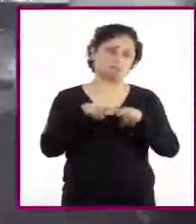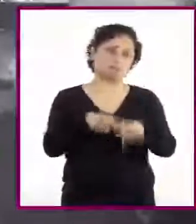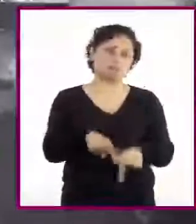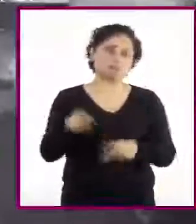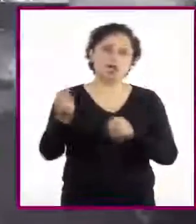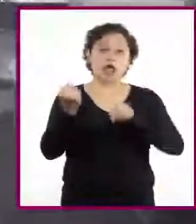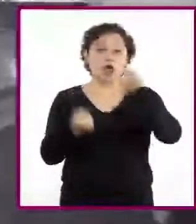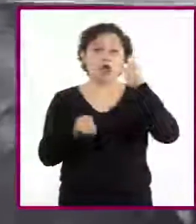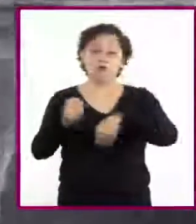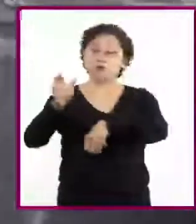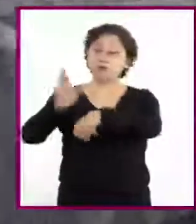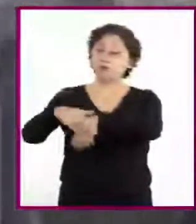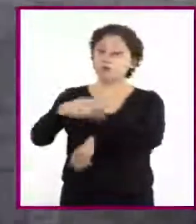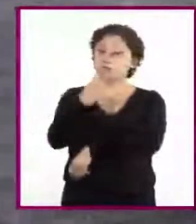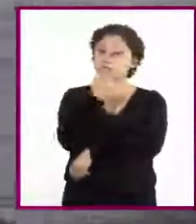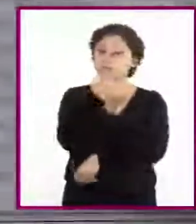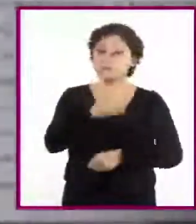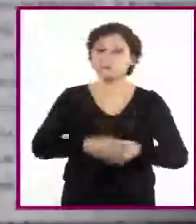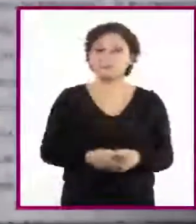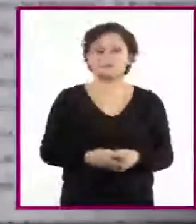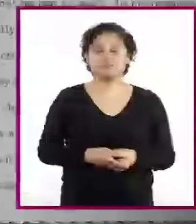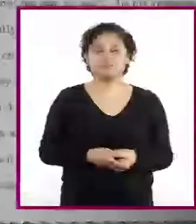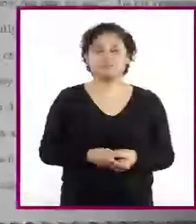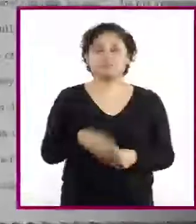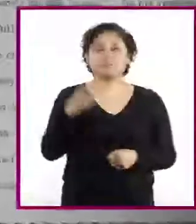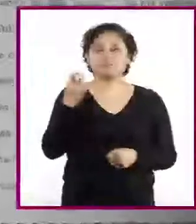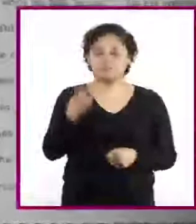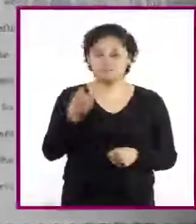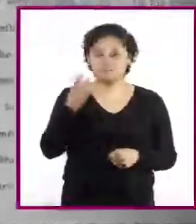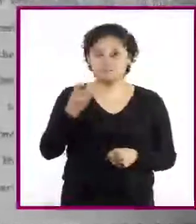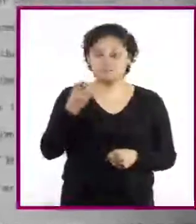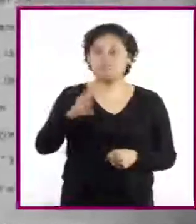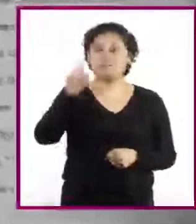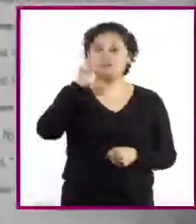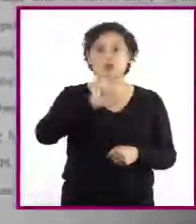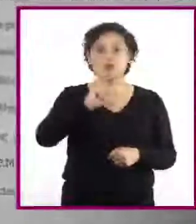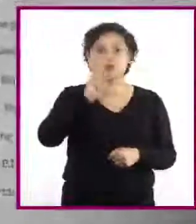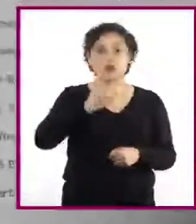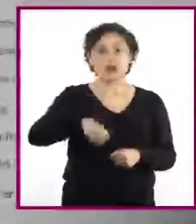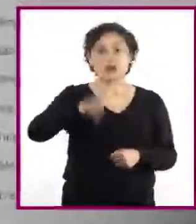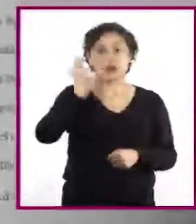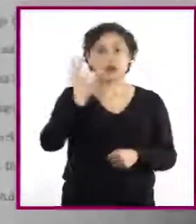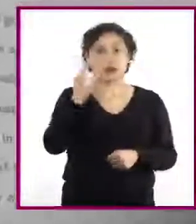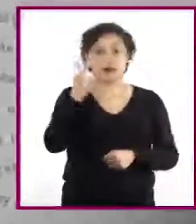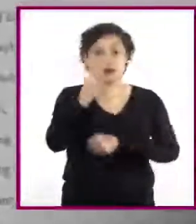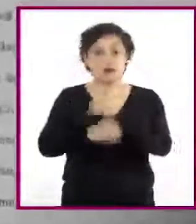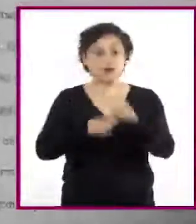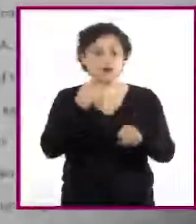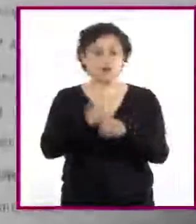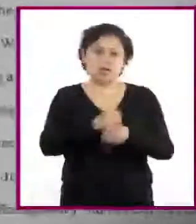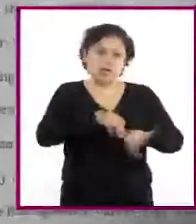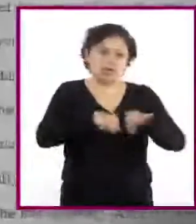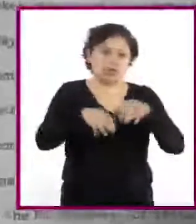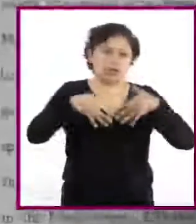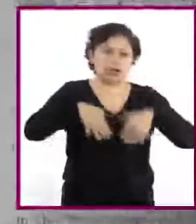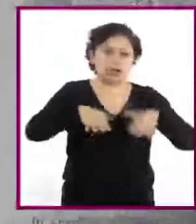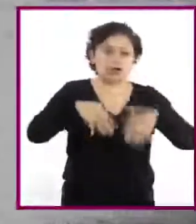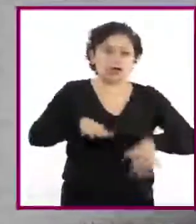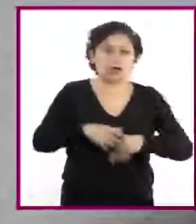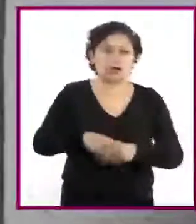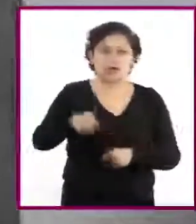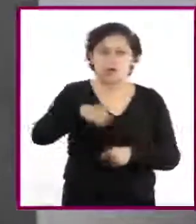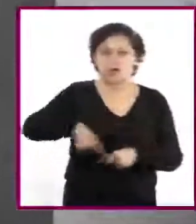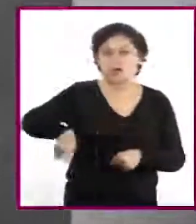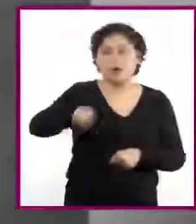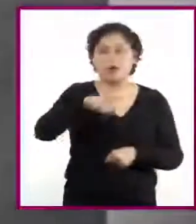la policía. Ese pequeño gesto de una costurera de 42 años imprimió tal fuerza al movimiento por